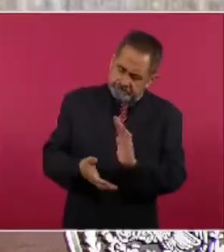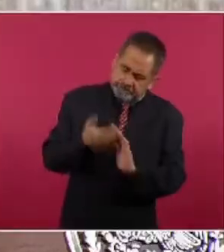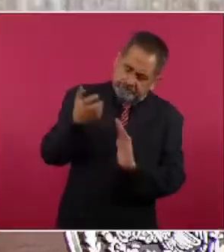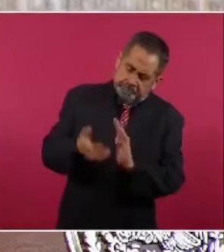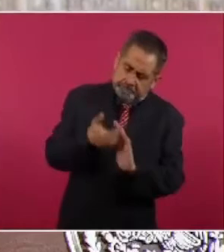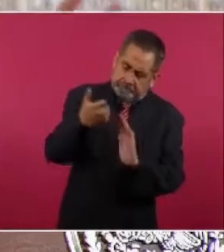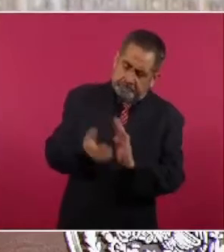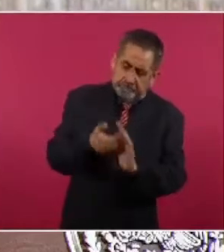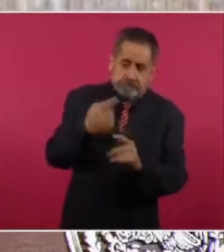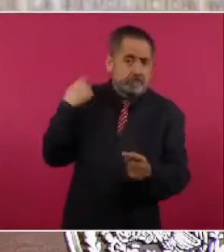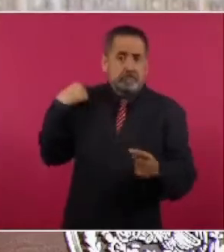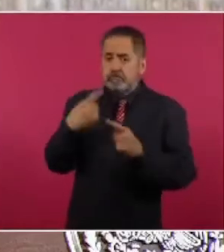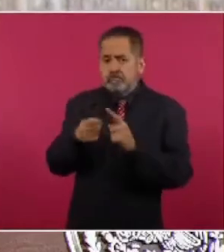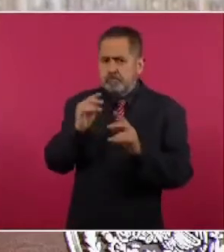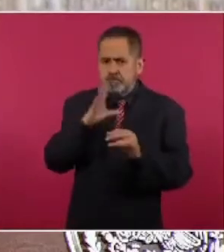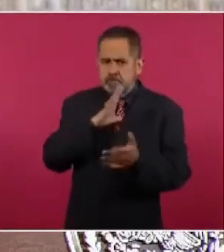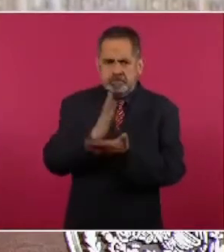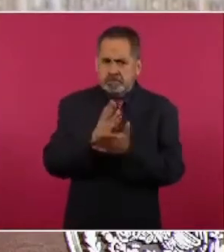No se ha parado.